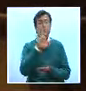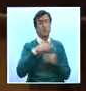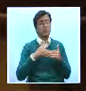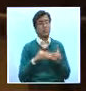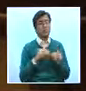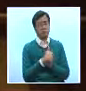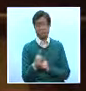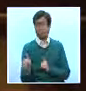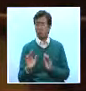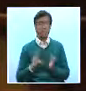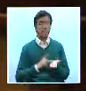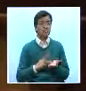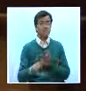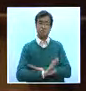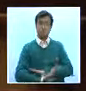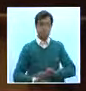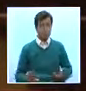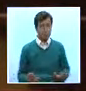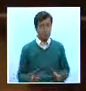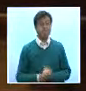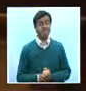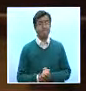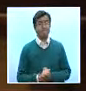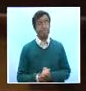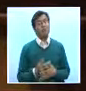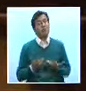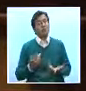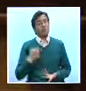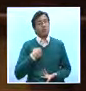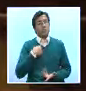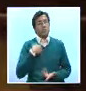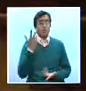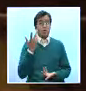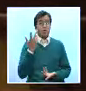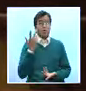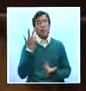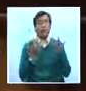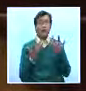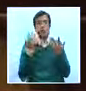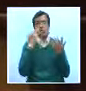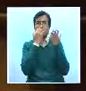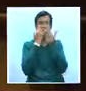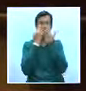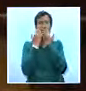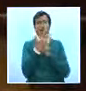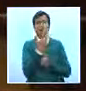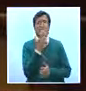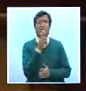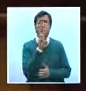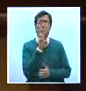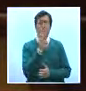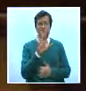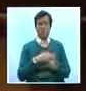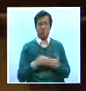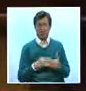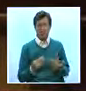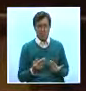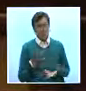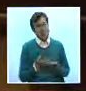cada uno, ¿sí? Entonces, bueno, ahí yo digo una cosa, no es cuestión de alarmarse por $365. Sé que para esa